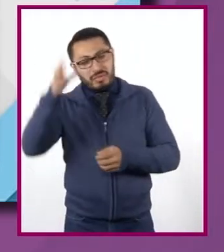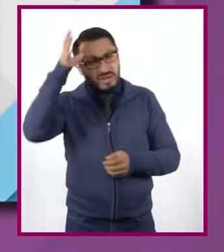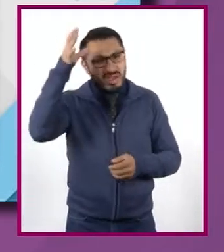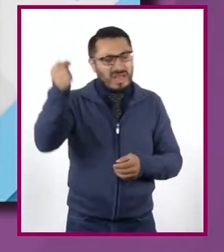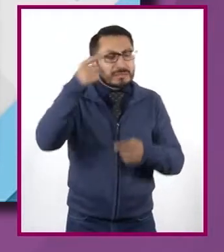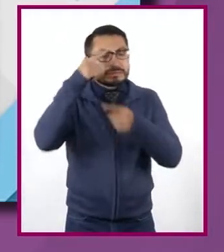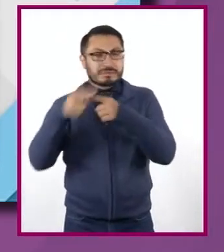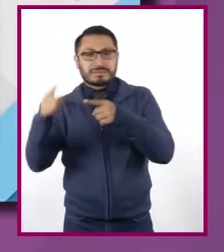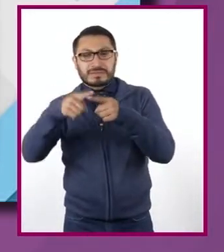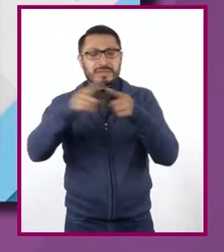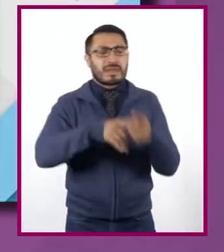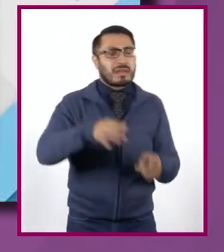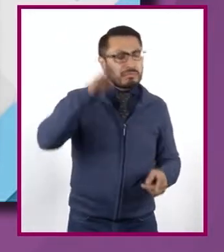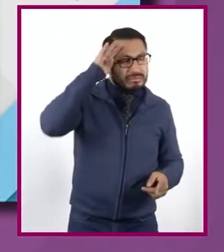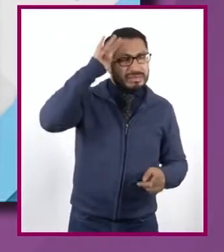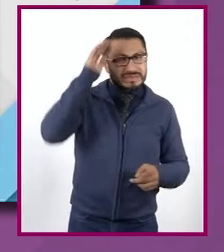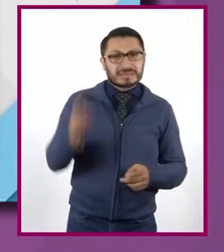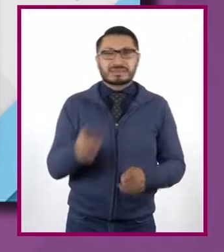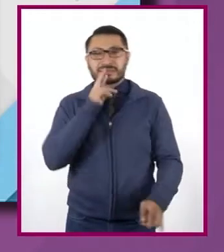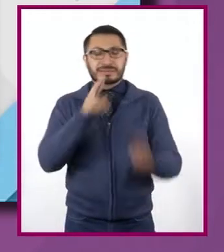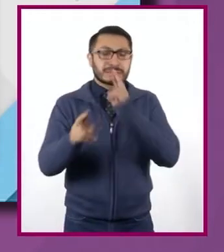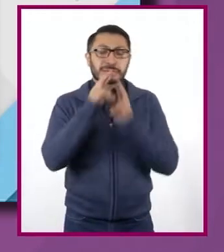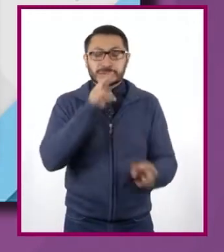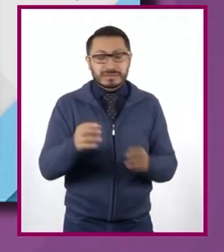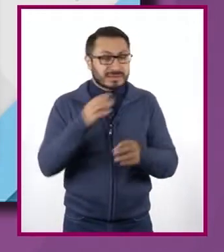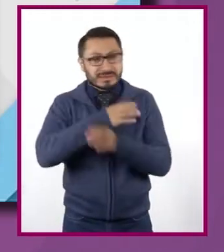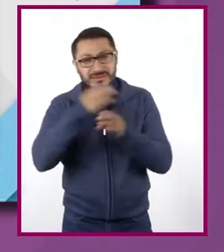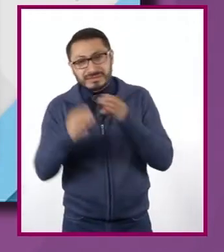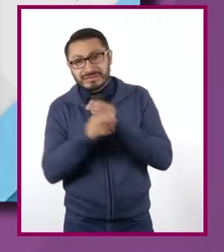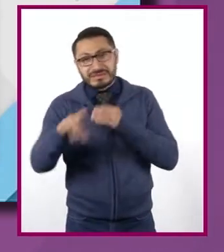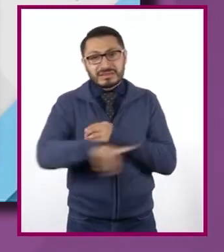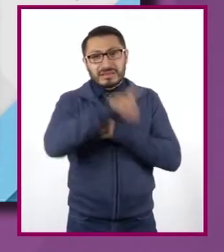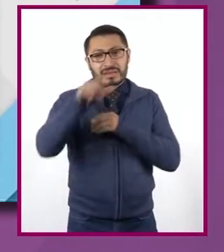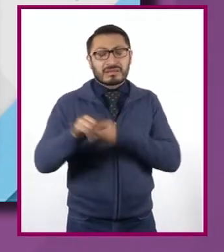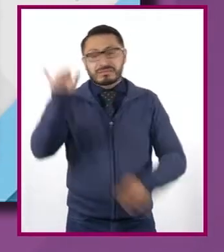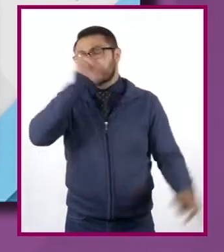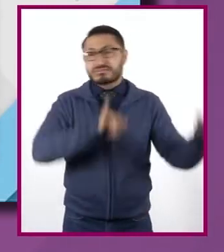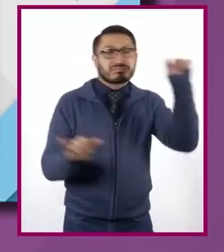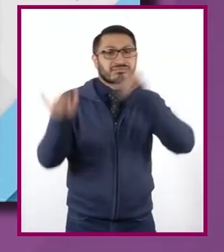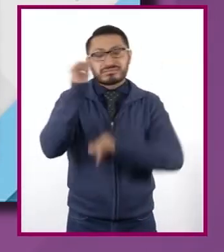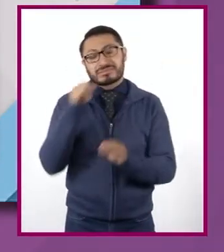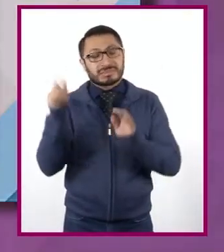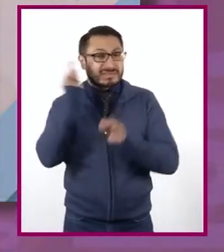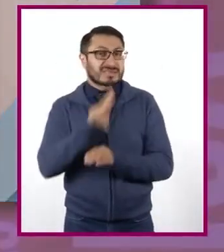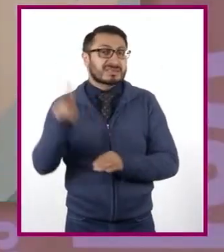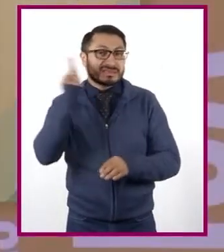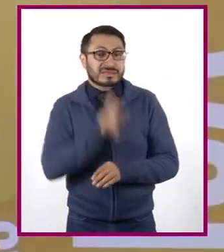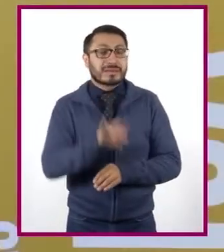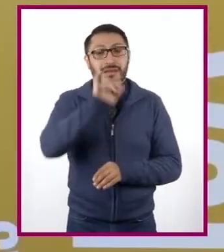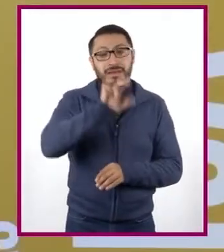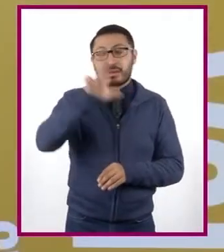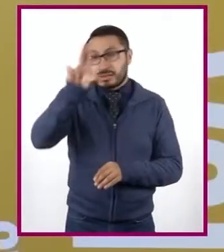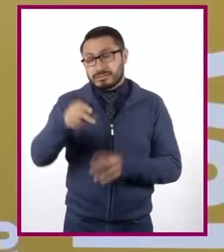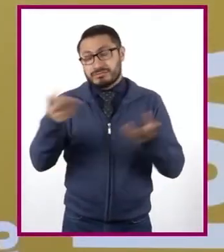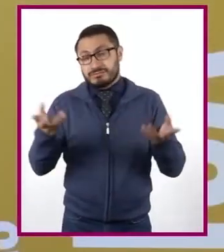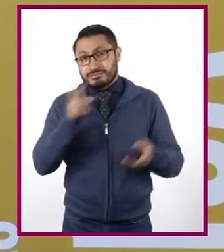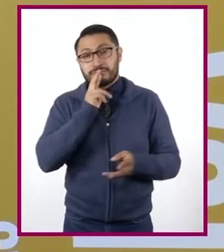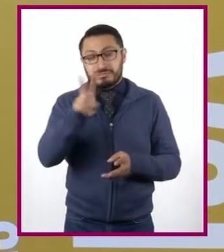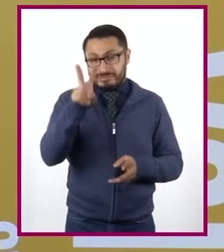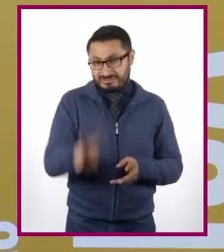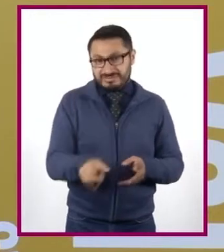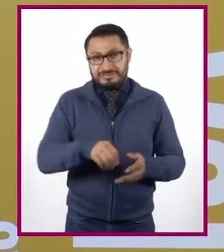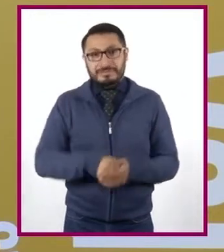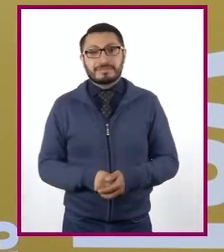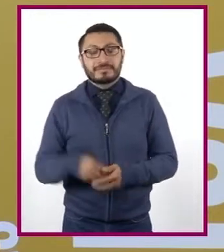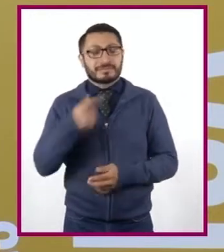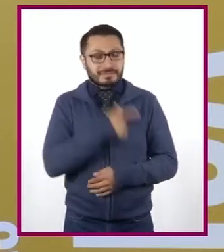podemos pensar, sacar conclusiones y posteriormente realizar experimentos que las comprueben o refuten. Tenemos